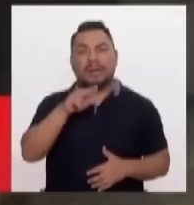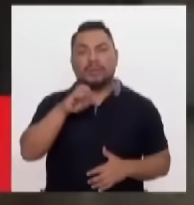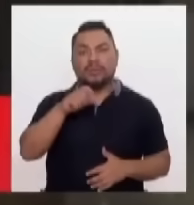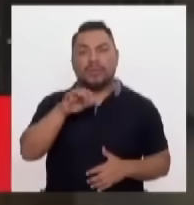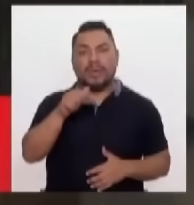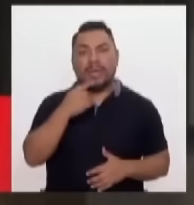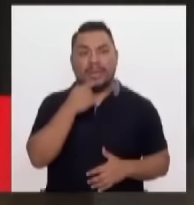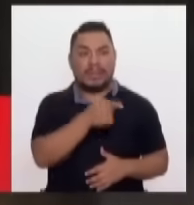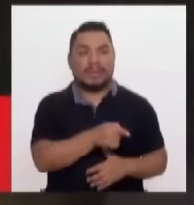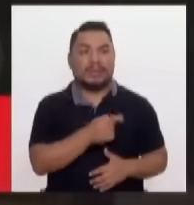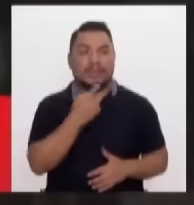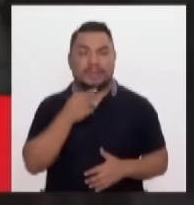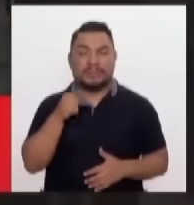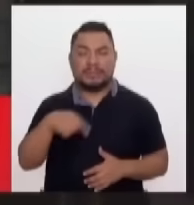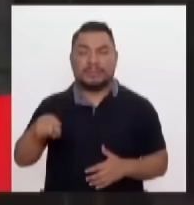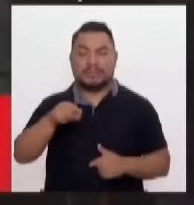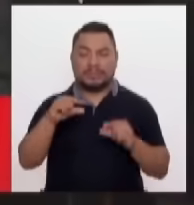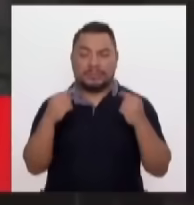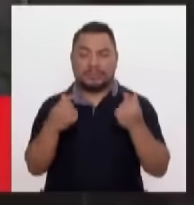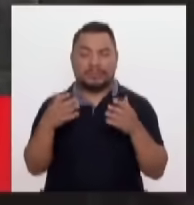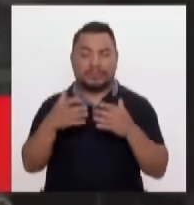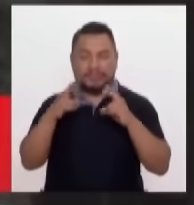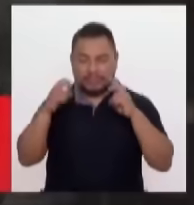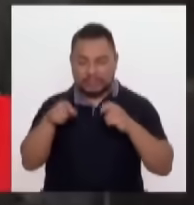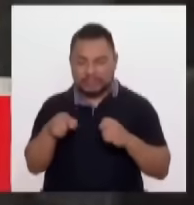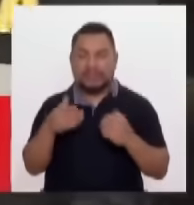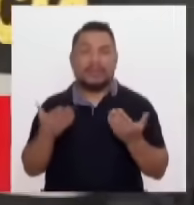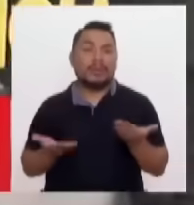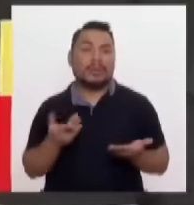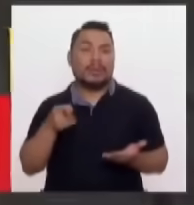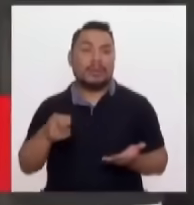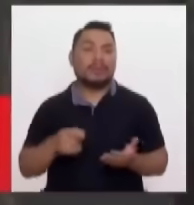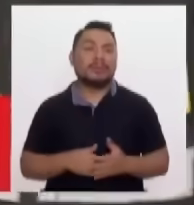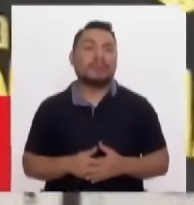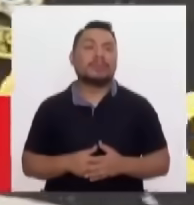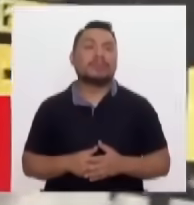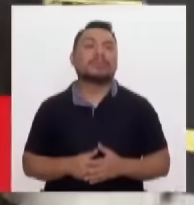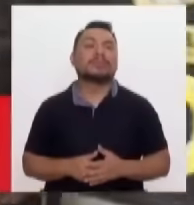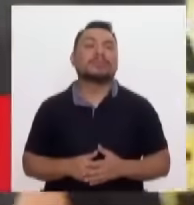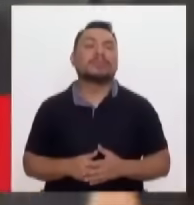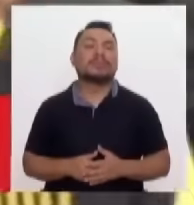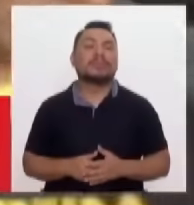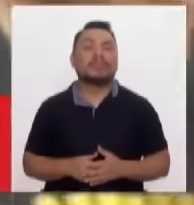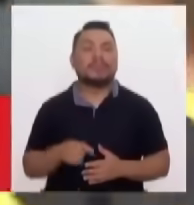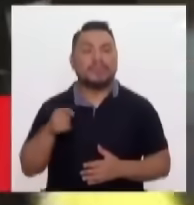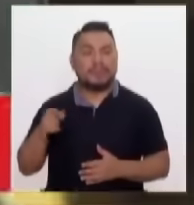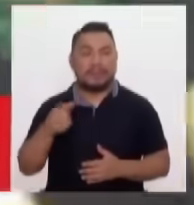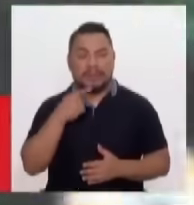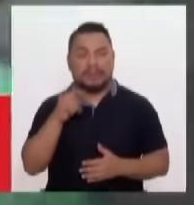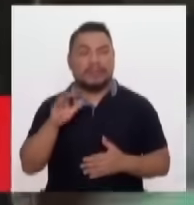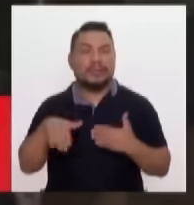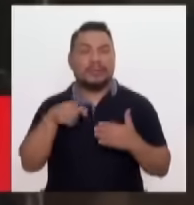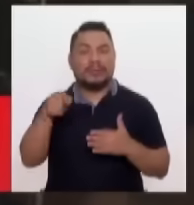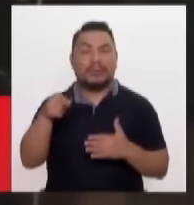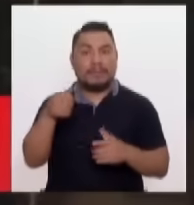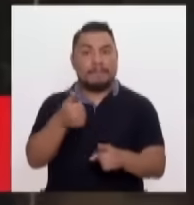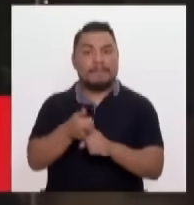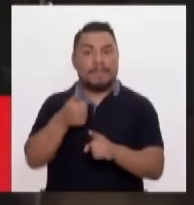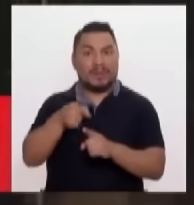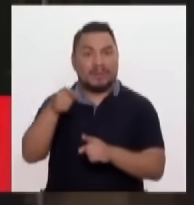señalado que los indicios indican la posibilidad de digamos, fosas